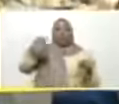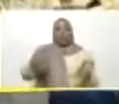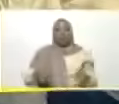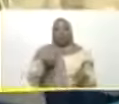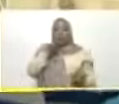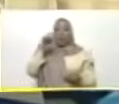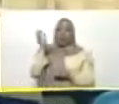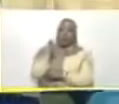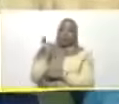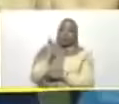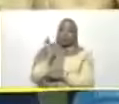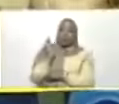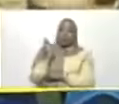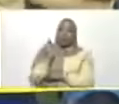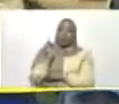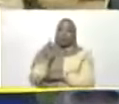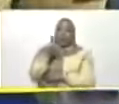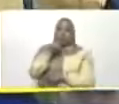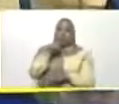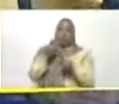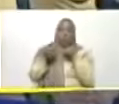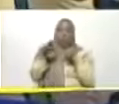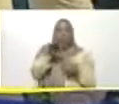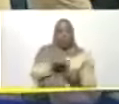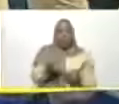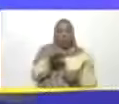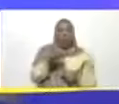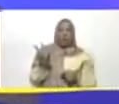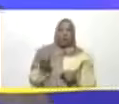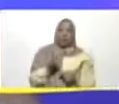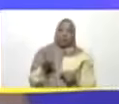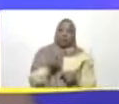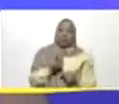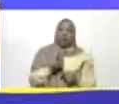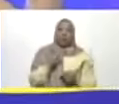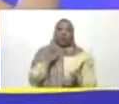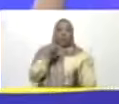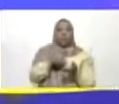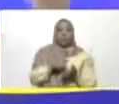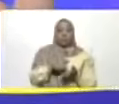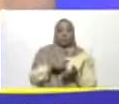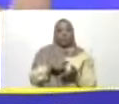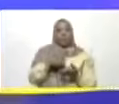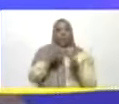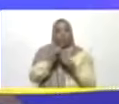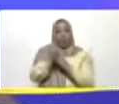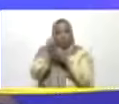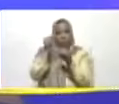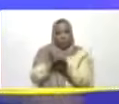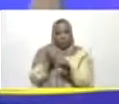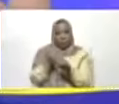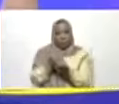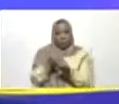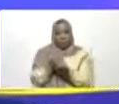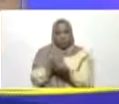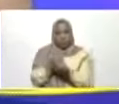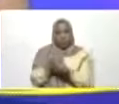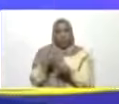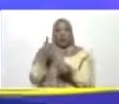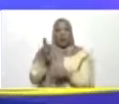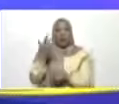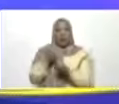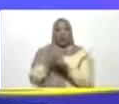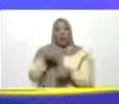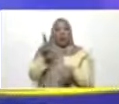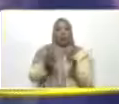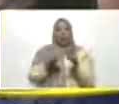asambleas y la gran consulta en todo el territorio nacional nos hemos venido acá los delegados y delegadas al Tercer